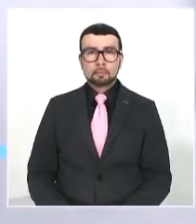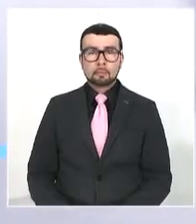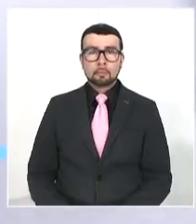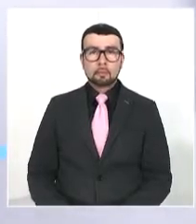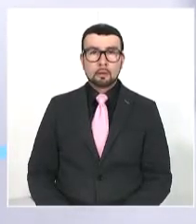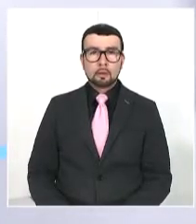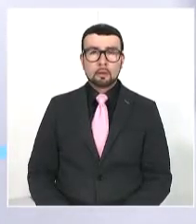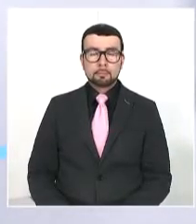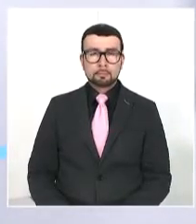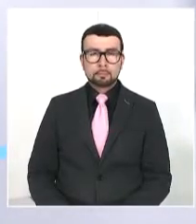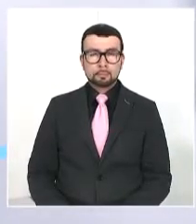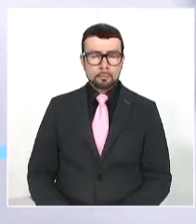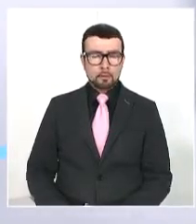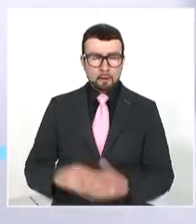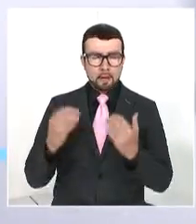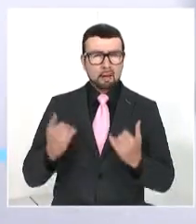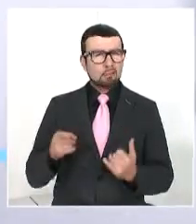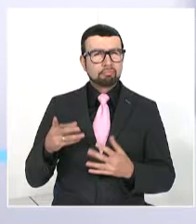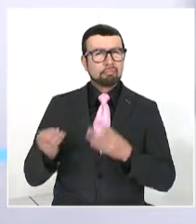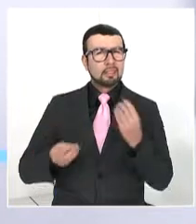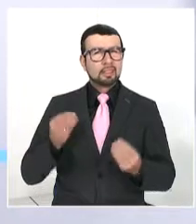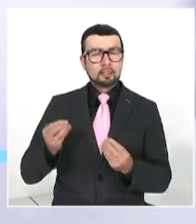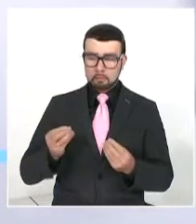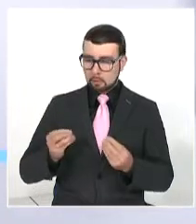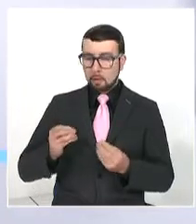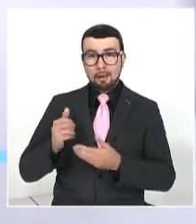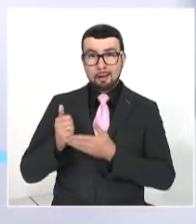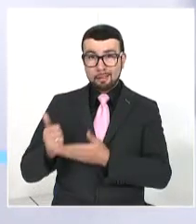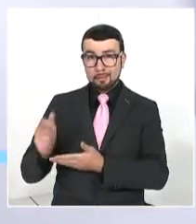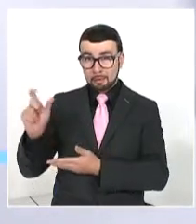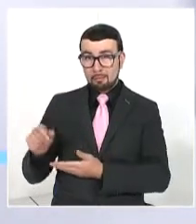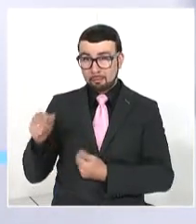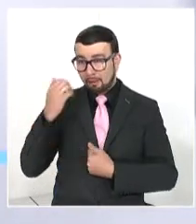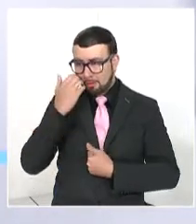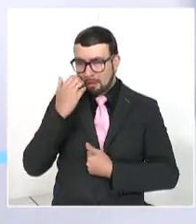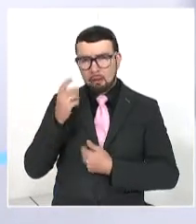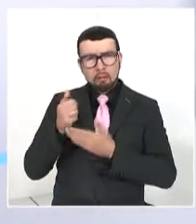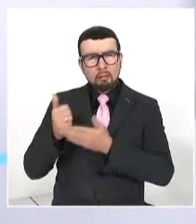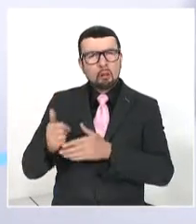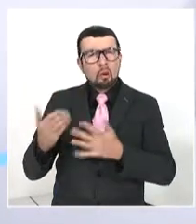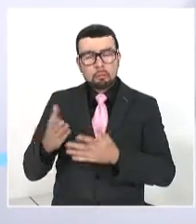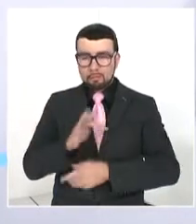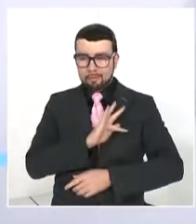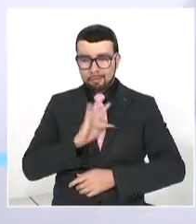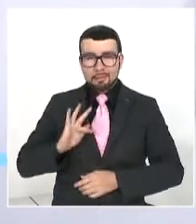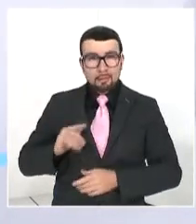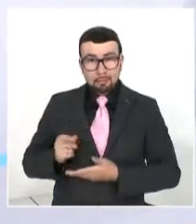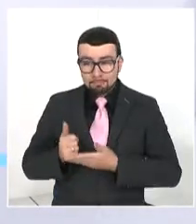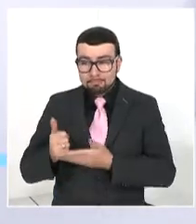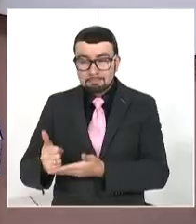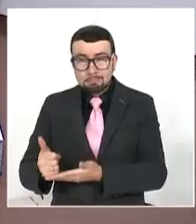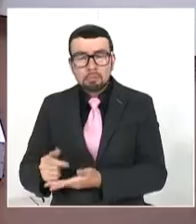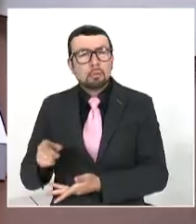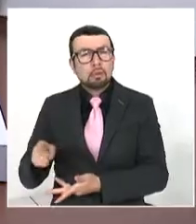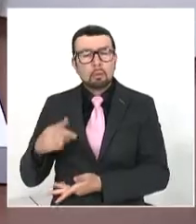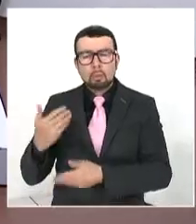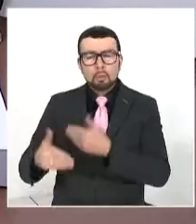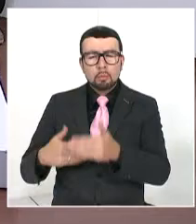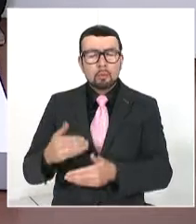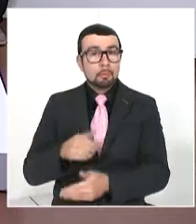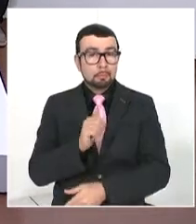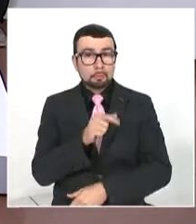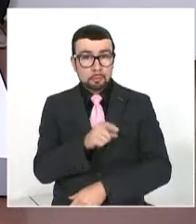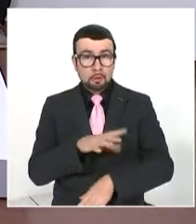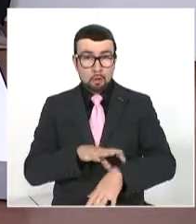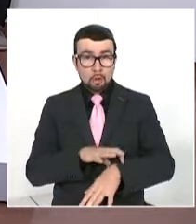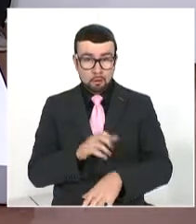Bueno, vamos a entrar en un proceso de terapia y vamos a mirar el proceso del doctor